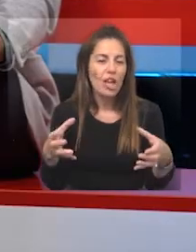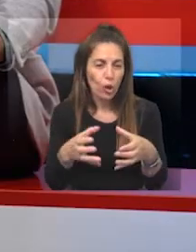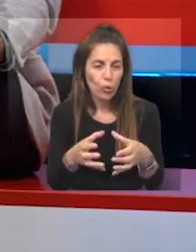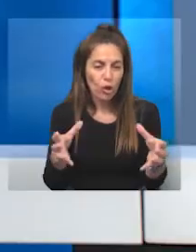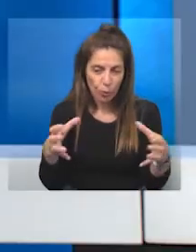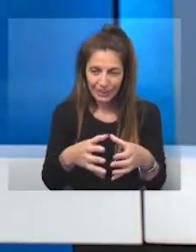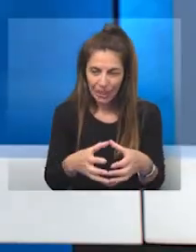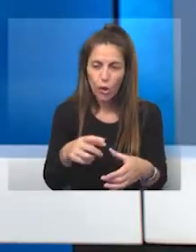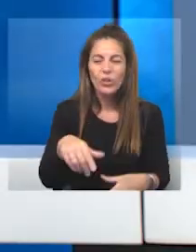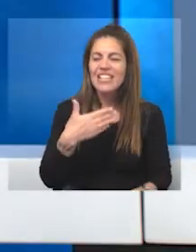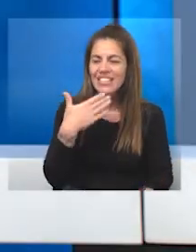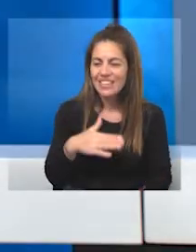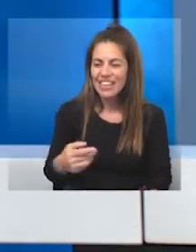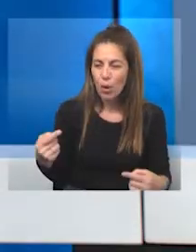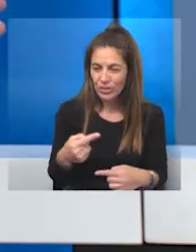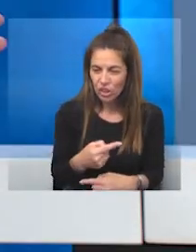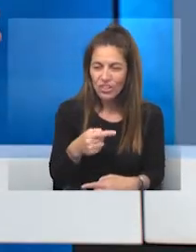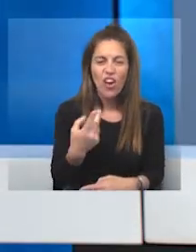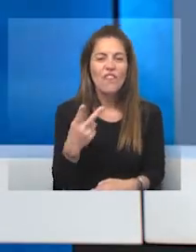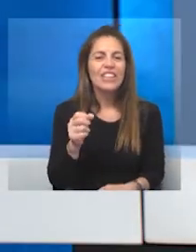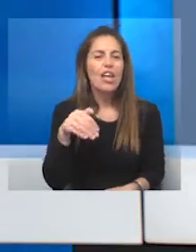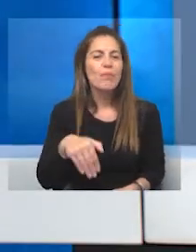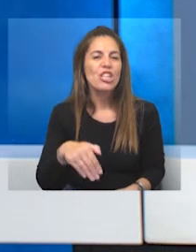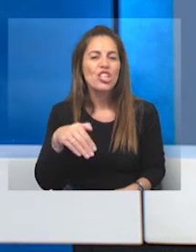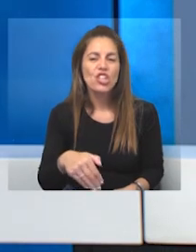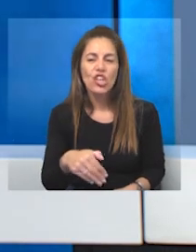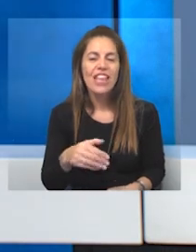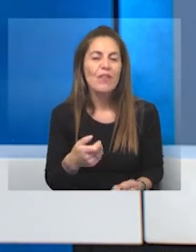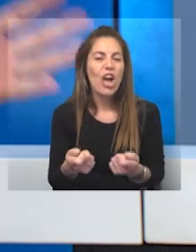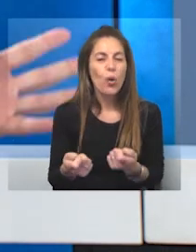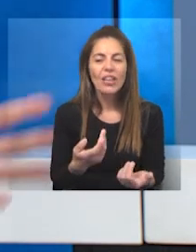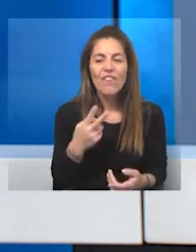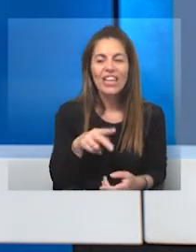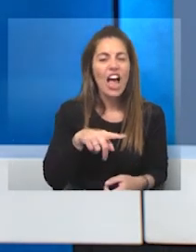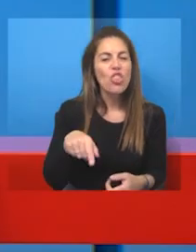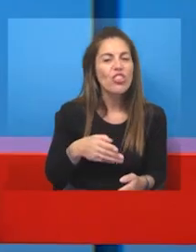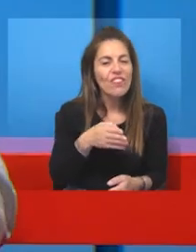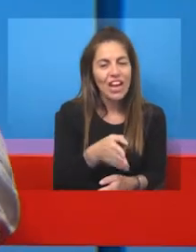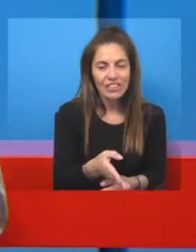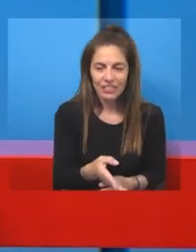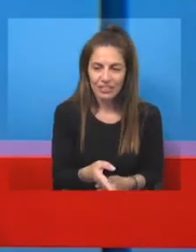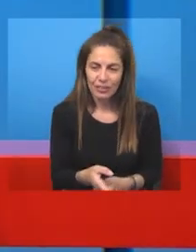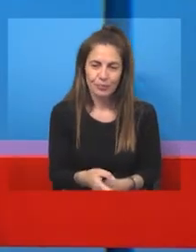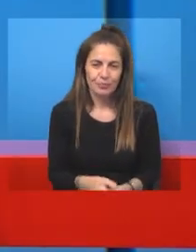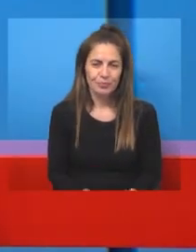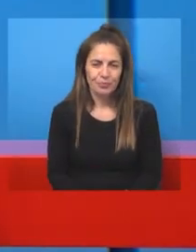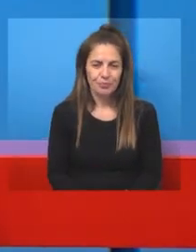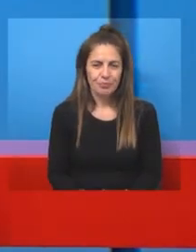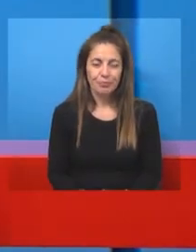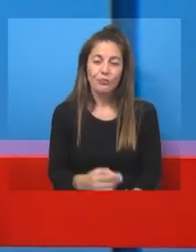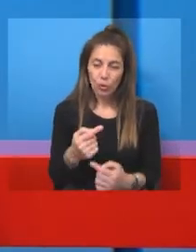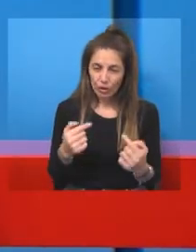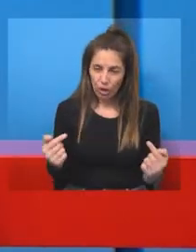comunitario ustedes entienden desde la oposición Federico que esos 20 millones se deberían ajustar o ver Hacia dónde van bien una